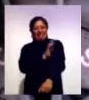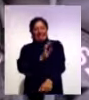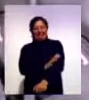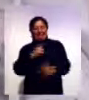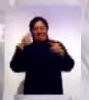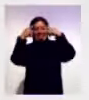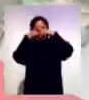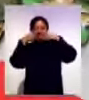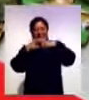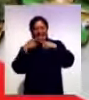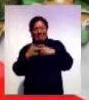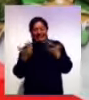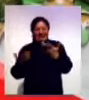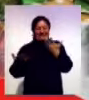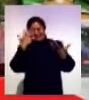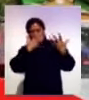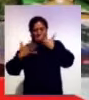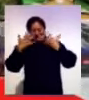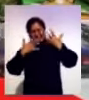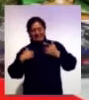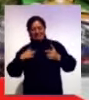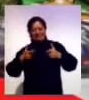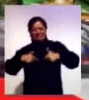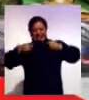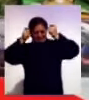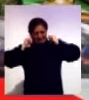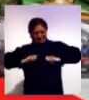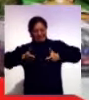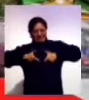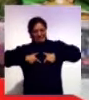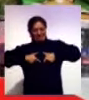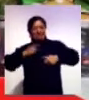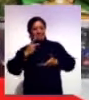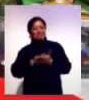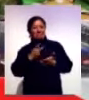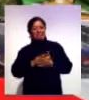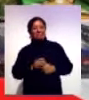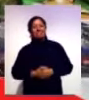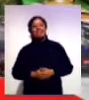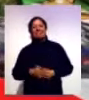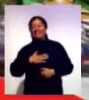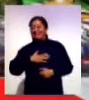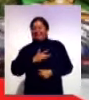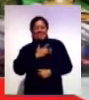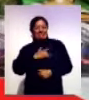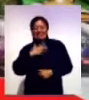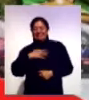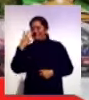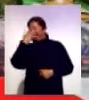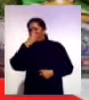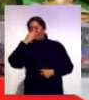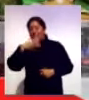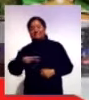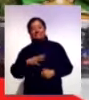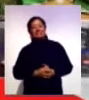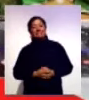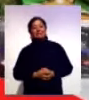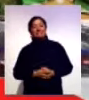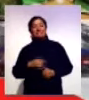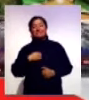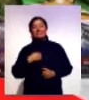medalla de plata. En cuestión de la experiencia que es la Olimpiada Mexicana de Matemáticas, pues me sentí maravilloso porque te llevan a conocer